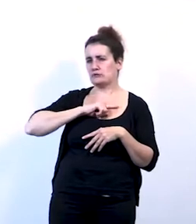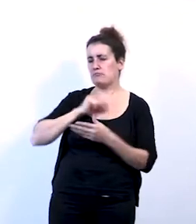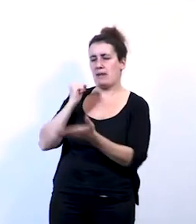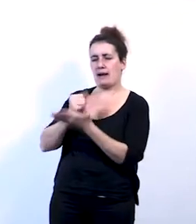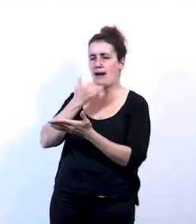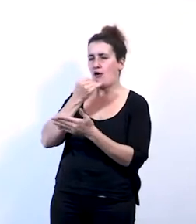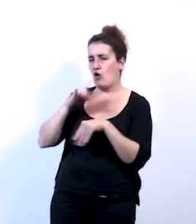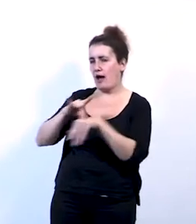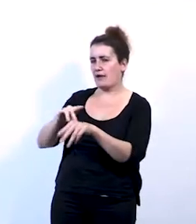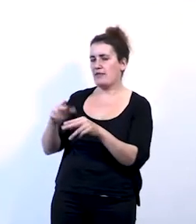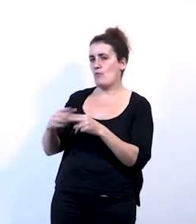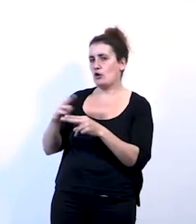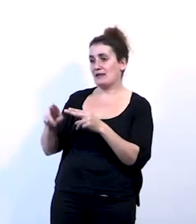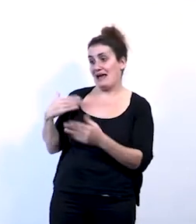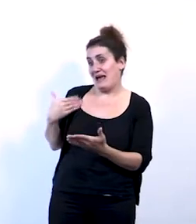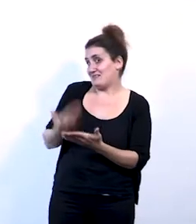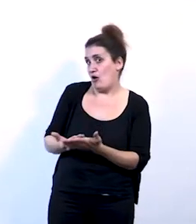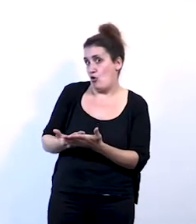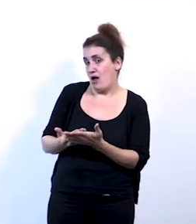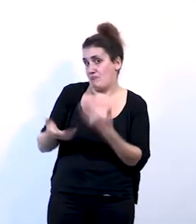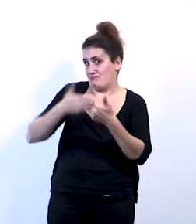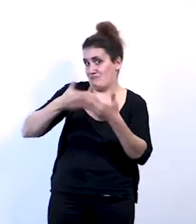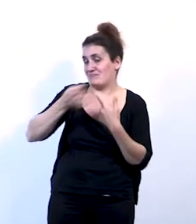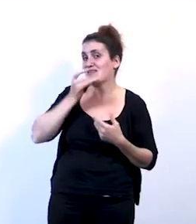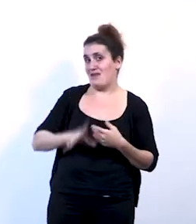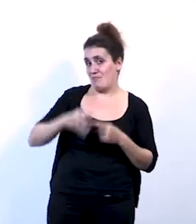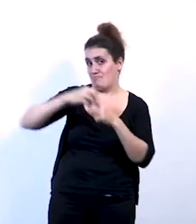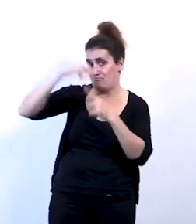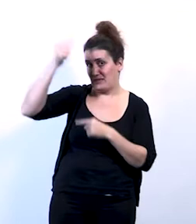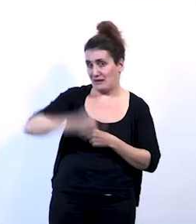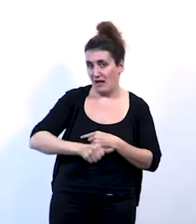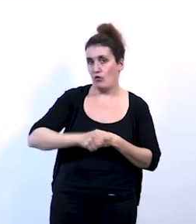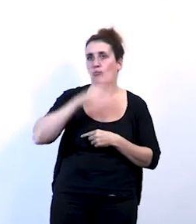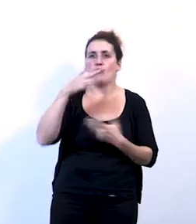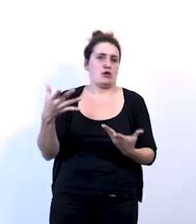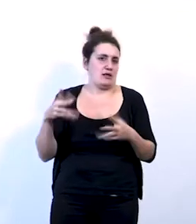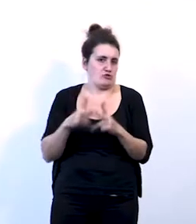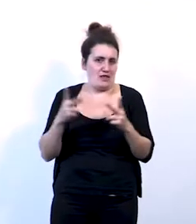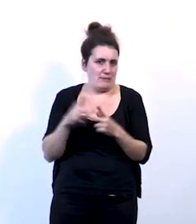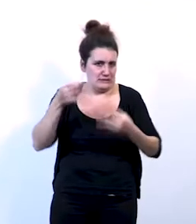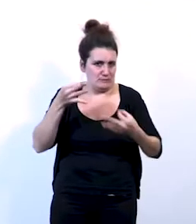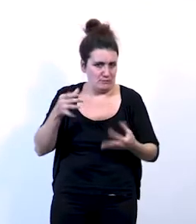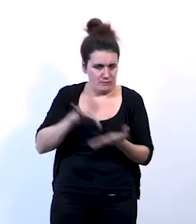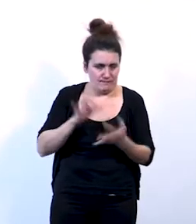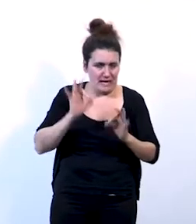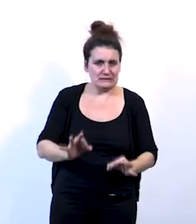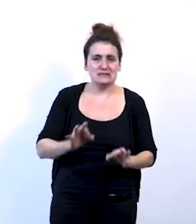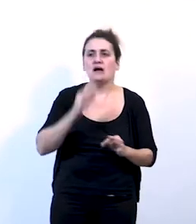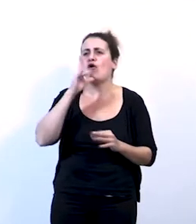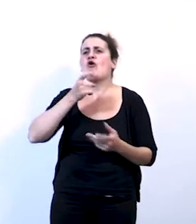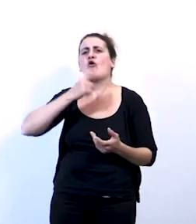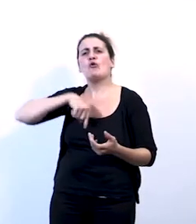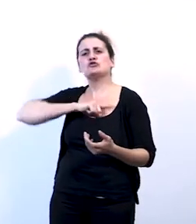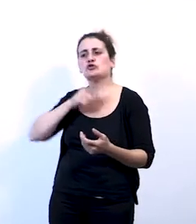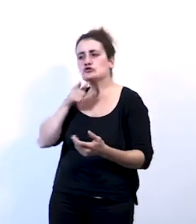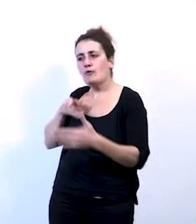que hasta ahora ha estado en manos del patriarcado, porque culturalmente, políticamente, socialmente ha sido así, ¿cómo podemos